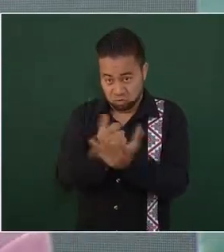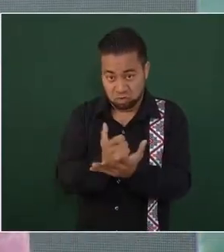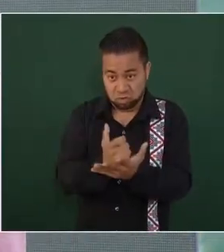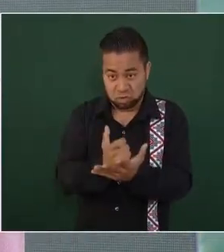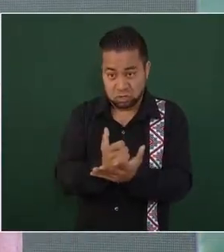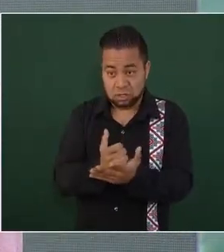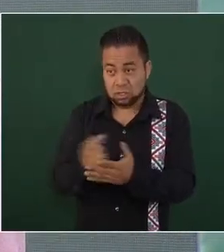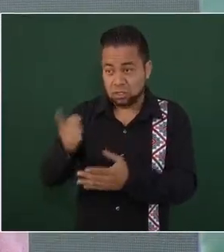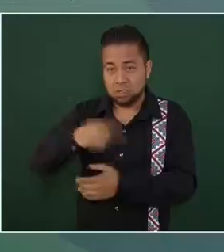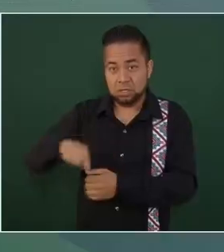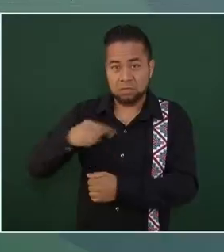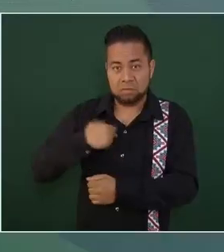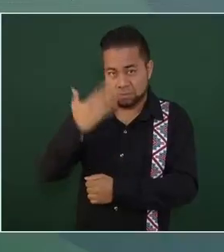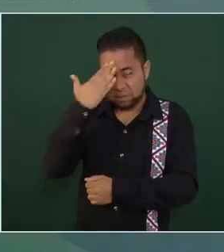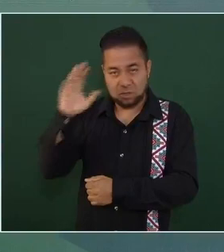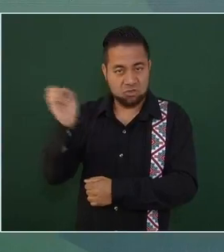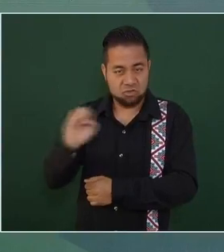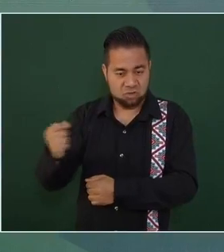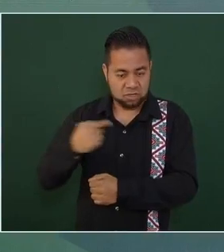desconocían